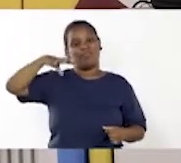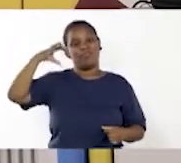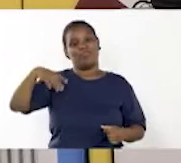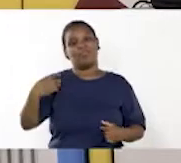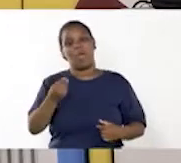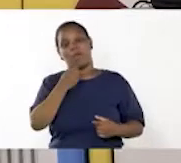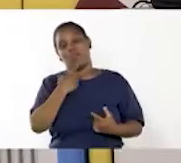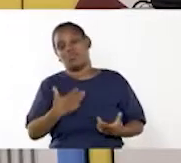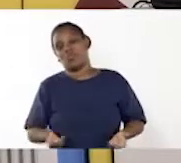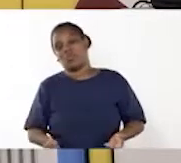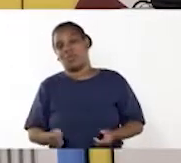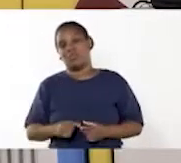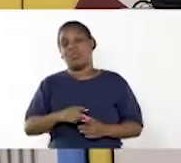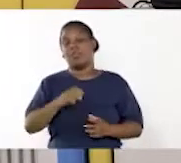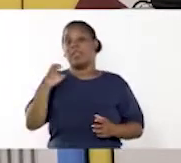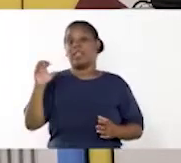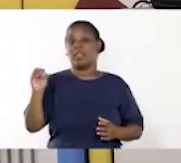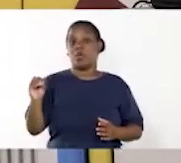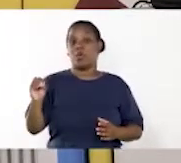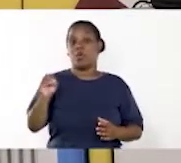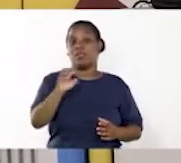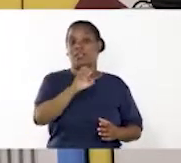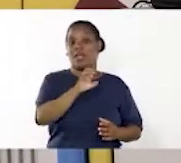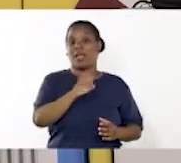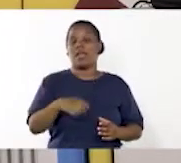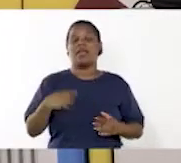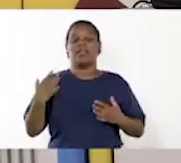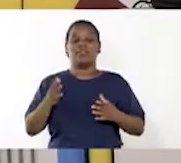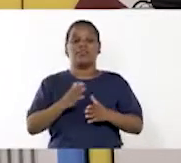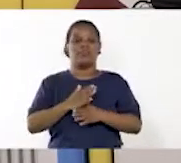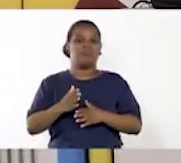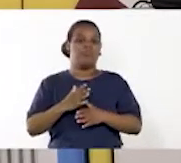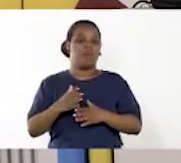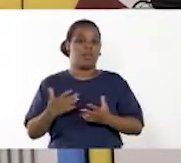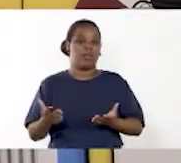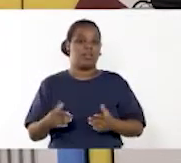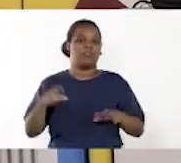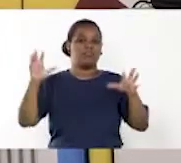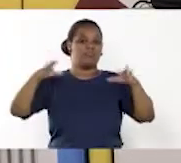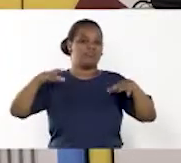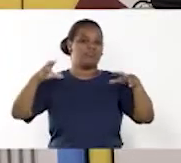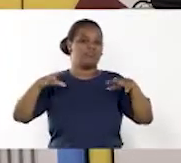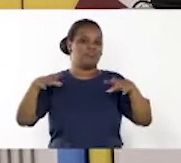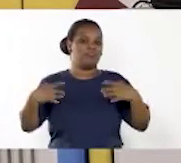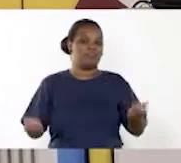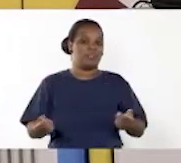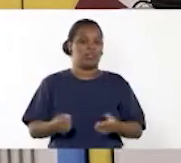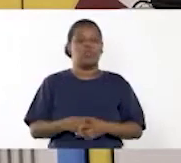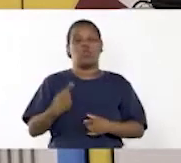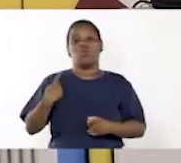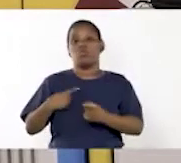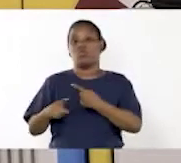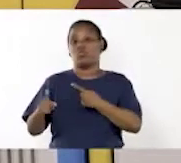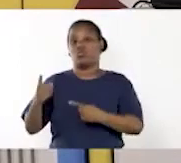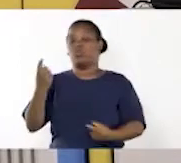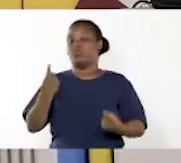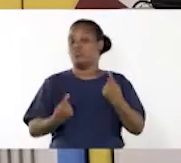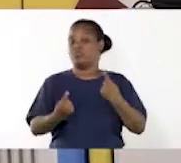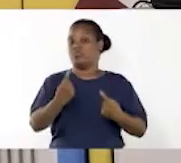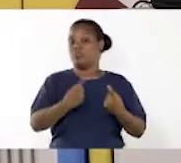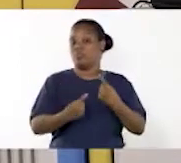supuesto. De oeste a este varían las precipitaciones y por supuesto que los demás componentes